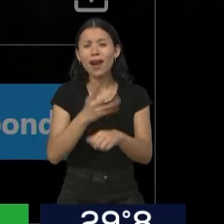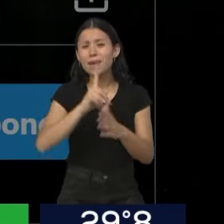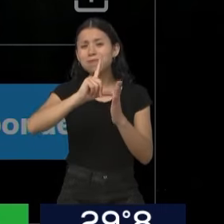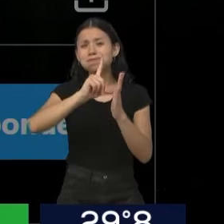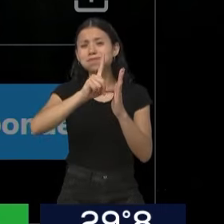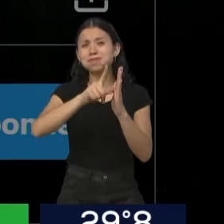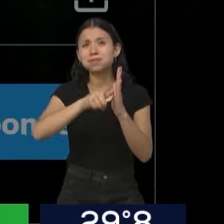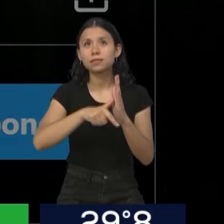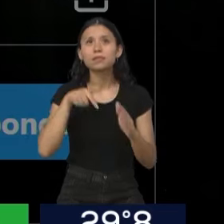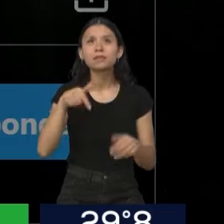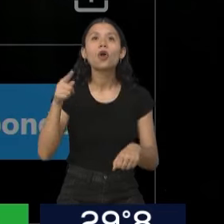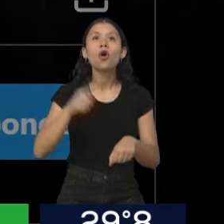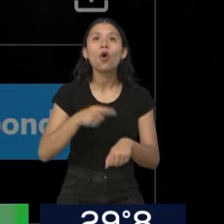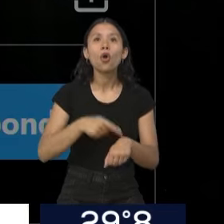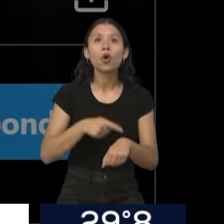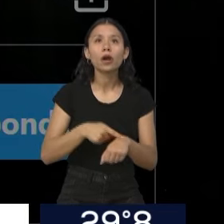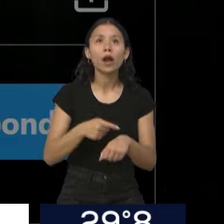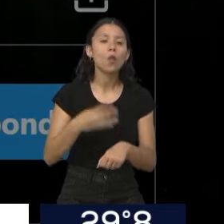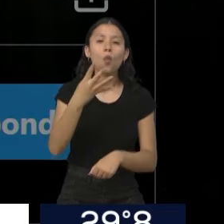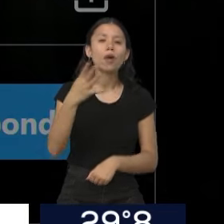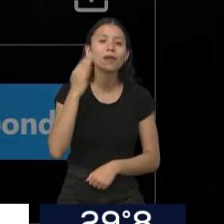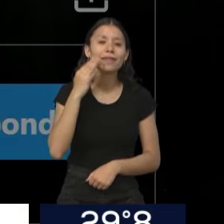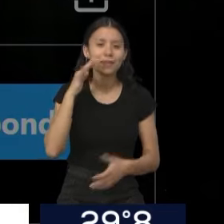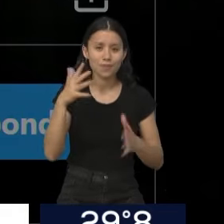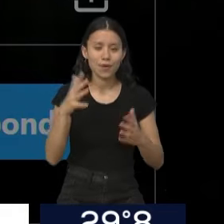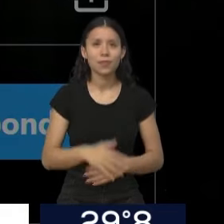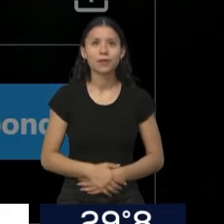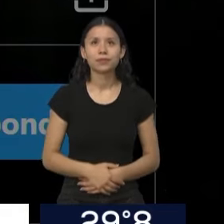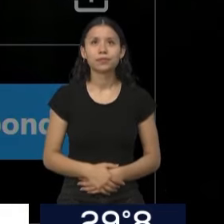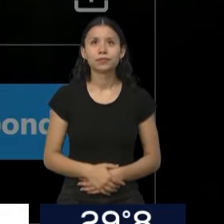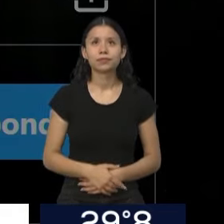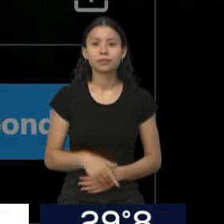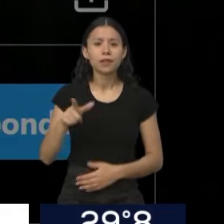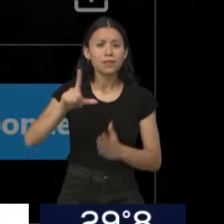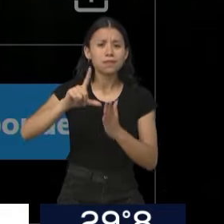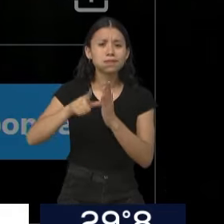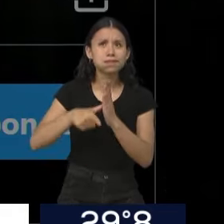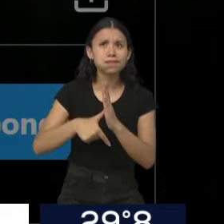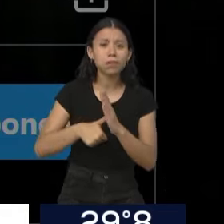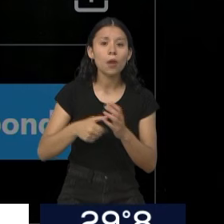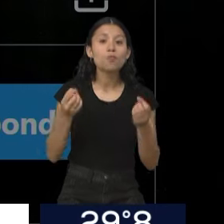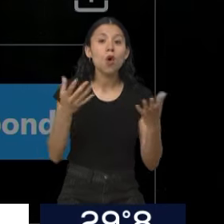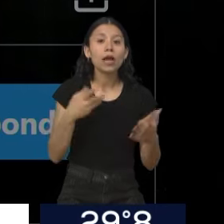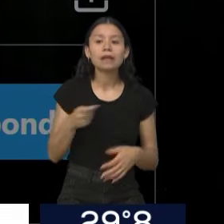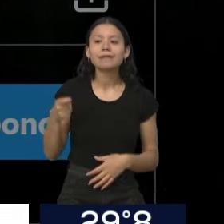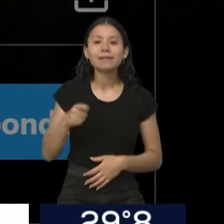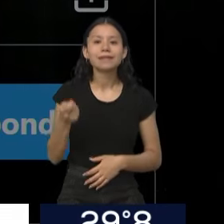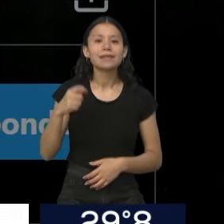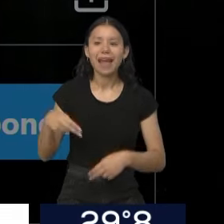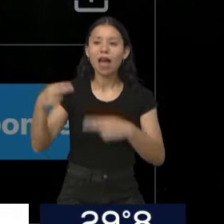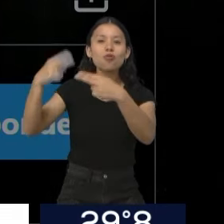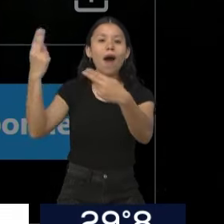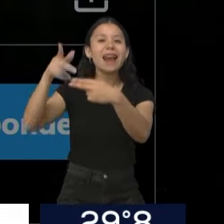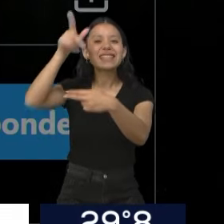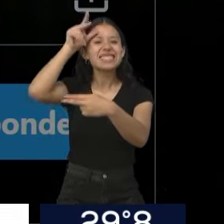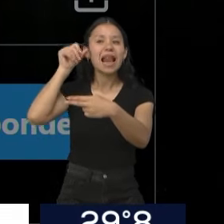las 4 menos 10 de la tarde, ¿eh? Sí. Todas las cabinas funcionando, las demoras se dan en la registración que hace Aduana Chile